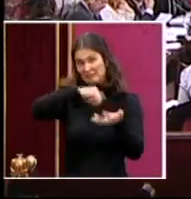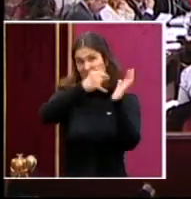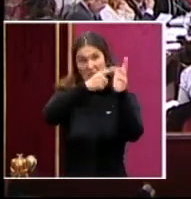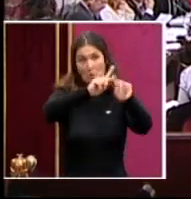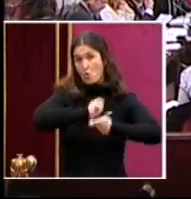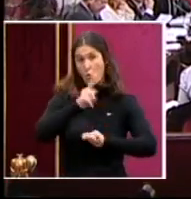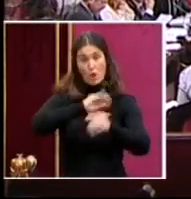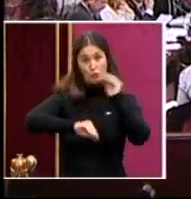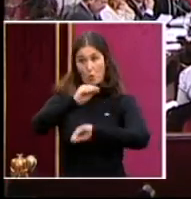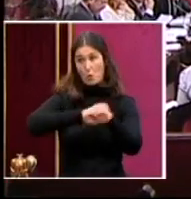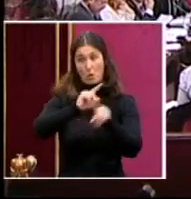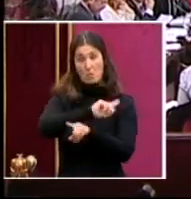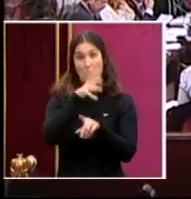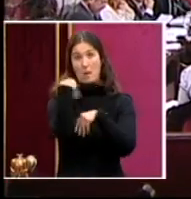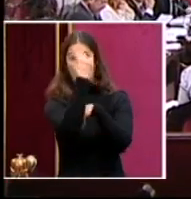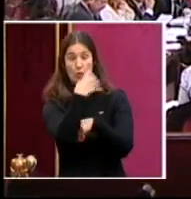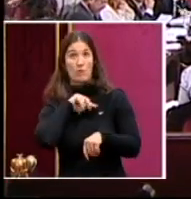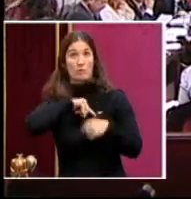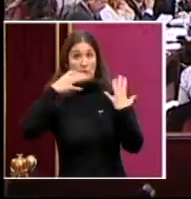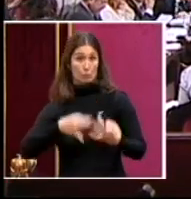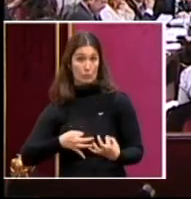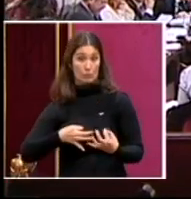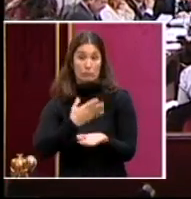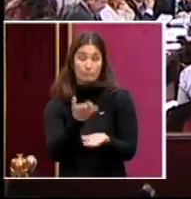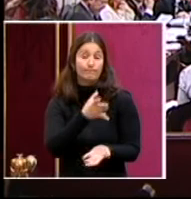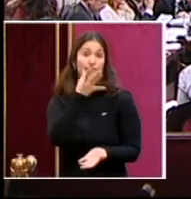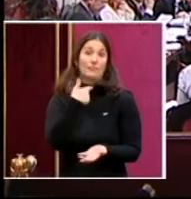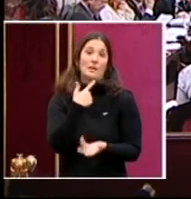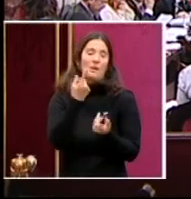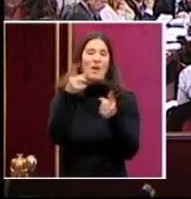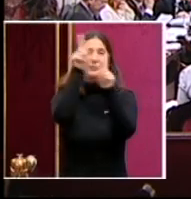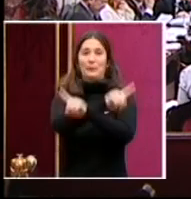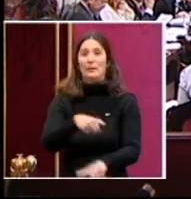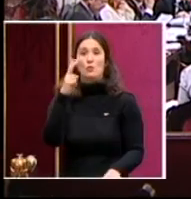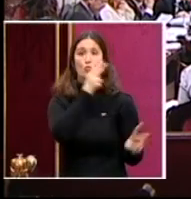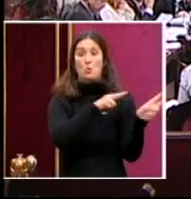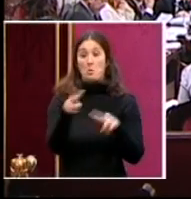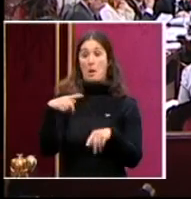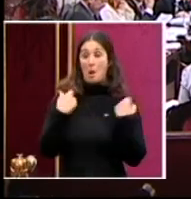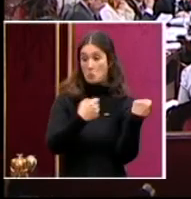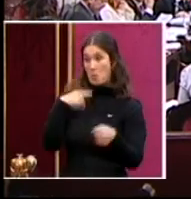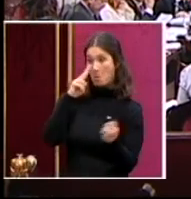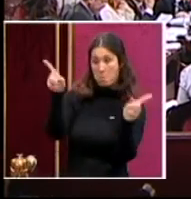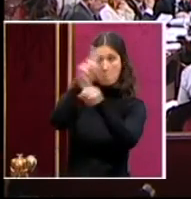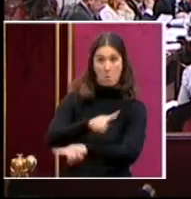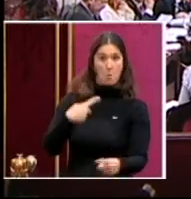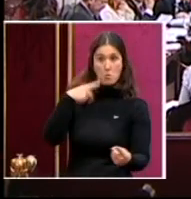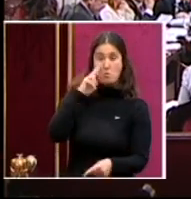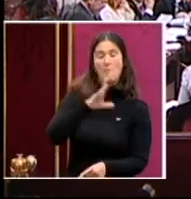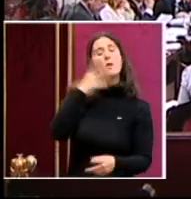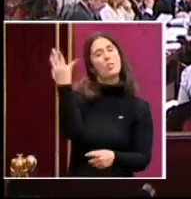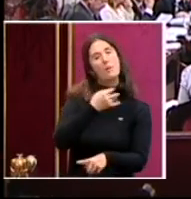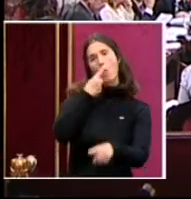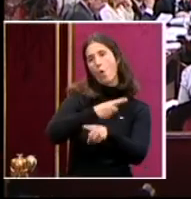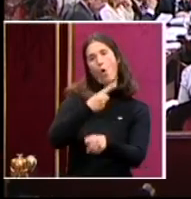darle una respuesta inmediata de protección y garantía. Son, por tanto, casos invisibles para las autoridades, que, sin embargo, tienen la obligación de erradicar